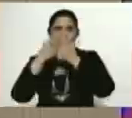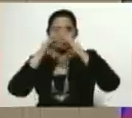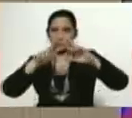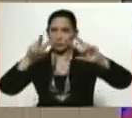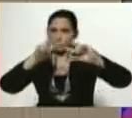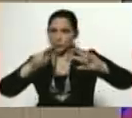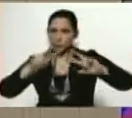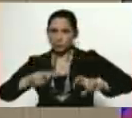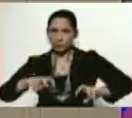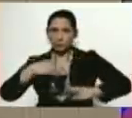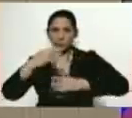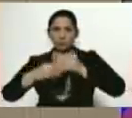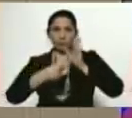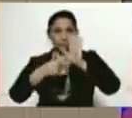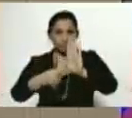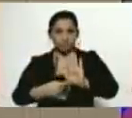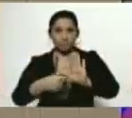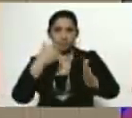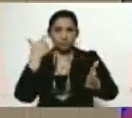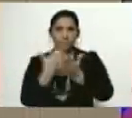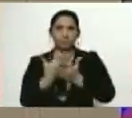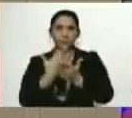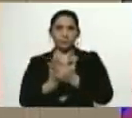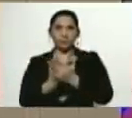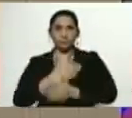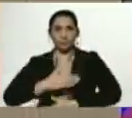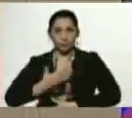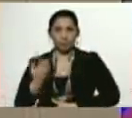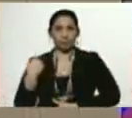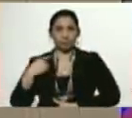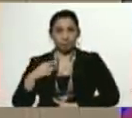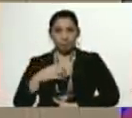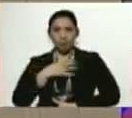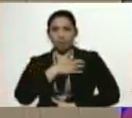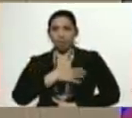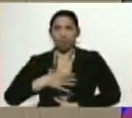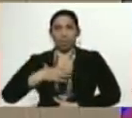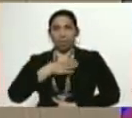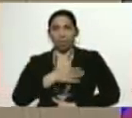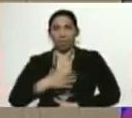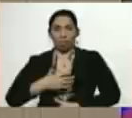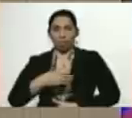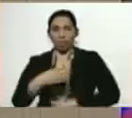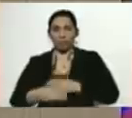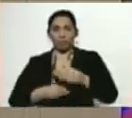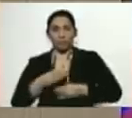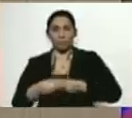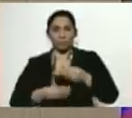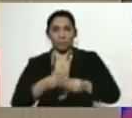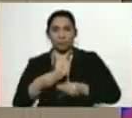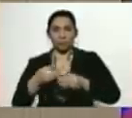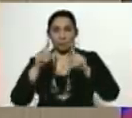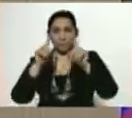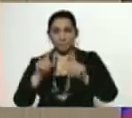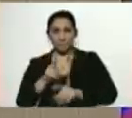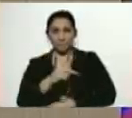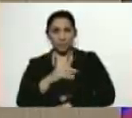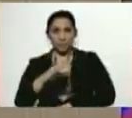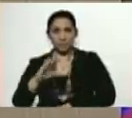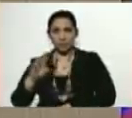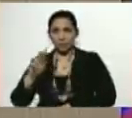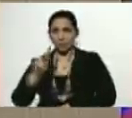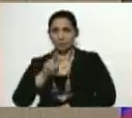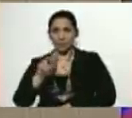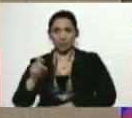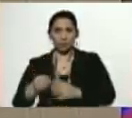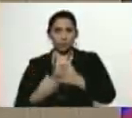radiológicos pulmonares y se evidenció que podía presentar una neumonía. Se le hizo una PCR, el 21 de mayo se